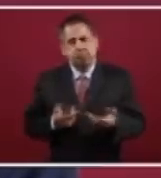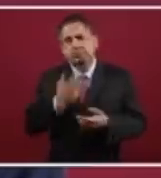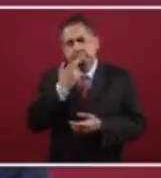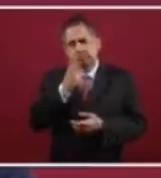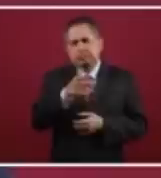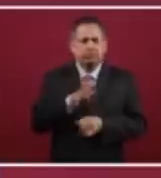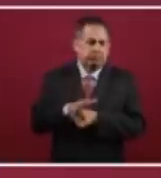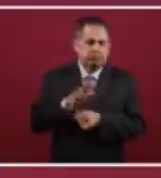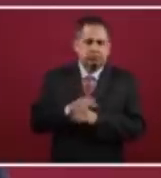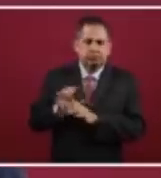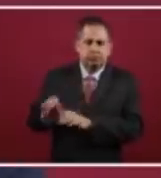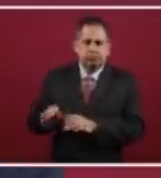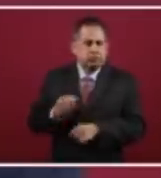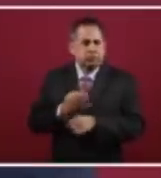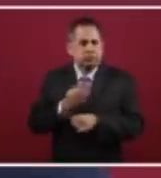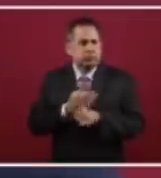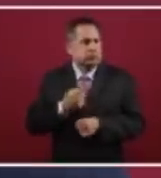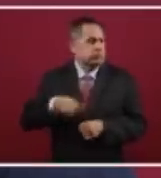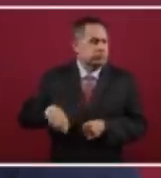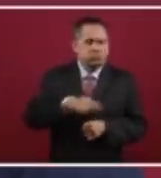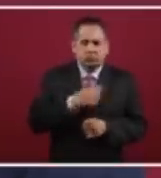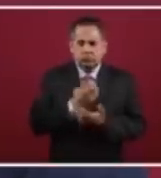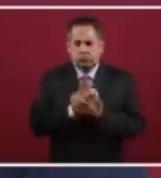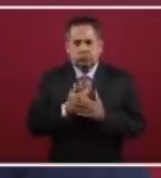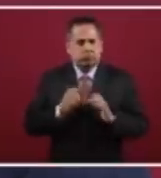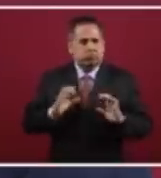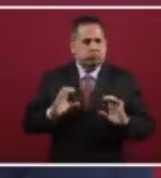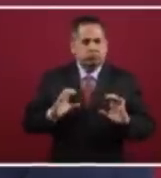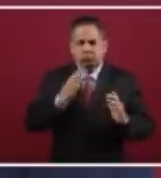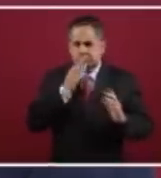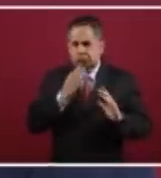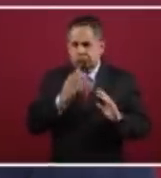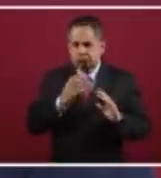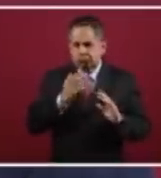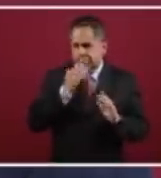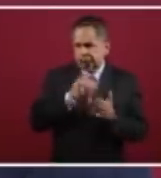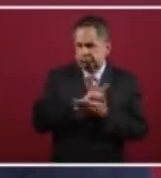tenemos una economía sana, completamente